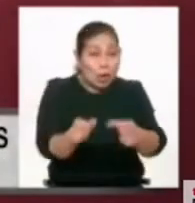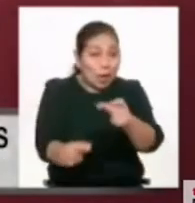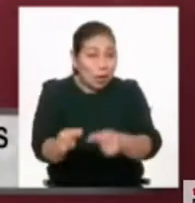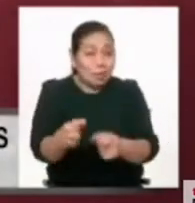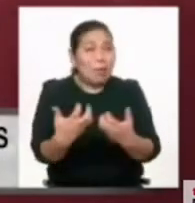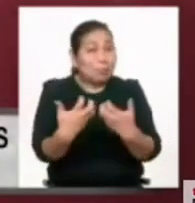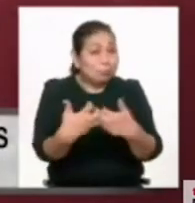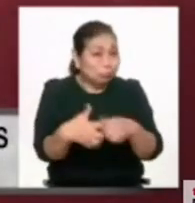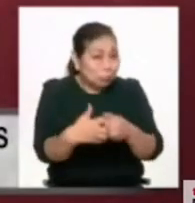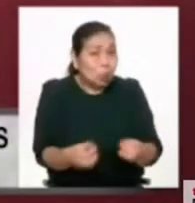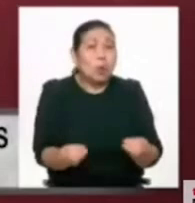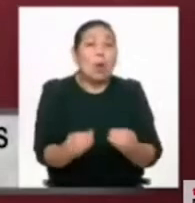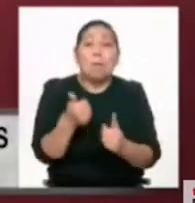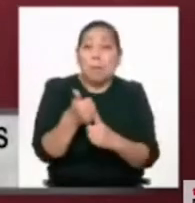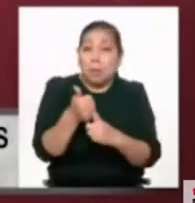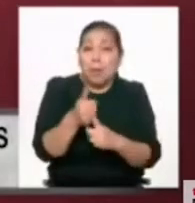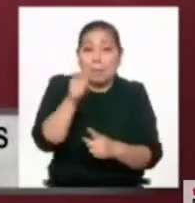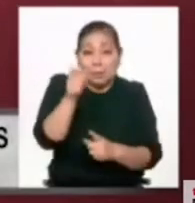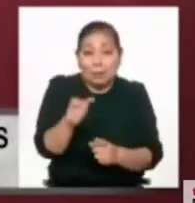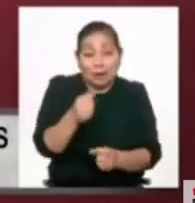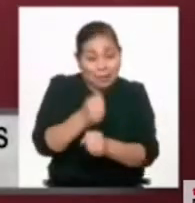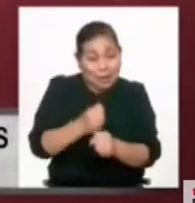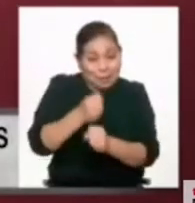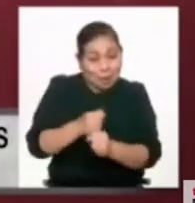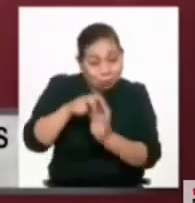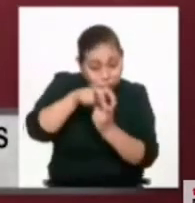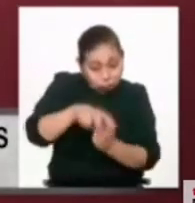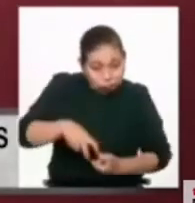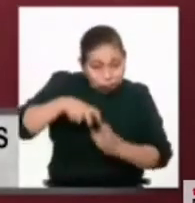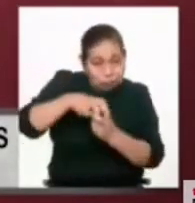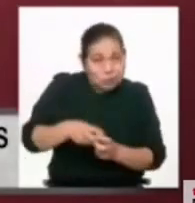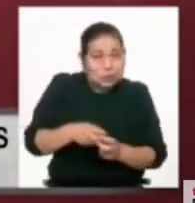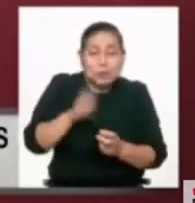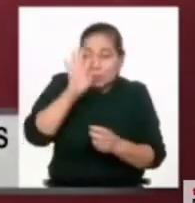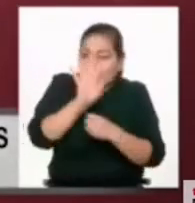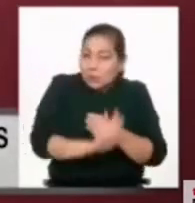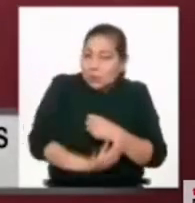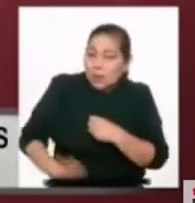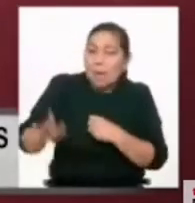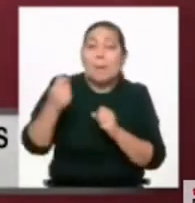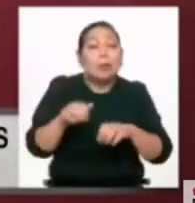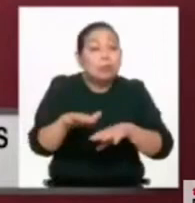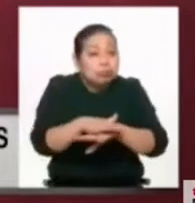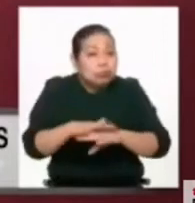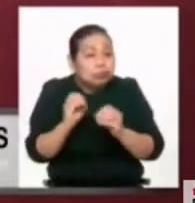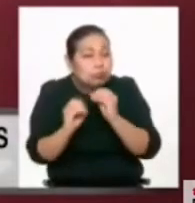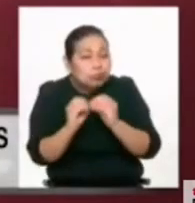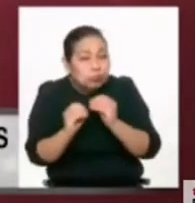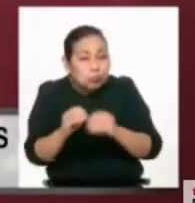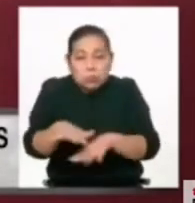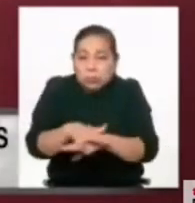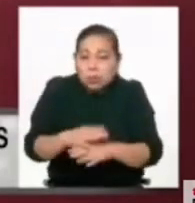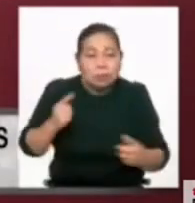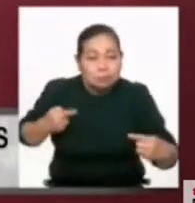la empresa, los propios agricultores confluyan en un esfuerzo nacional para prepararnos y